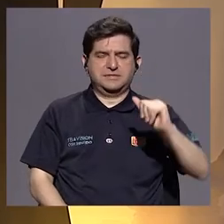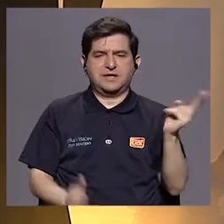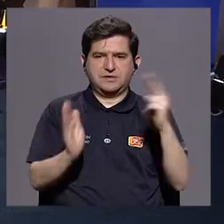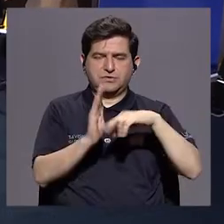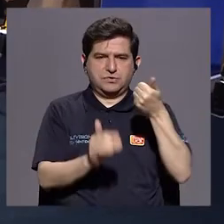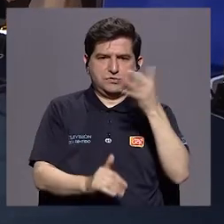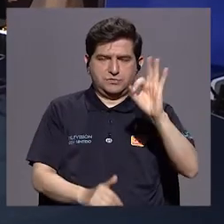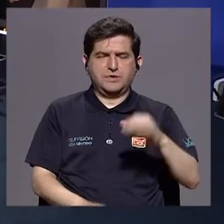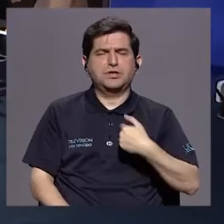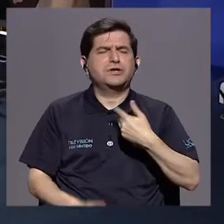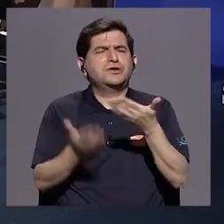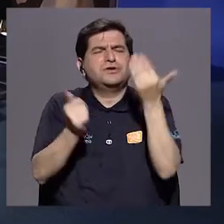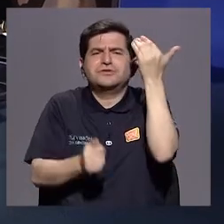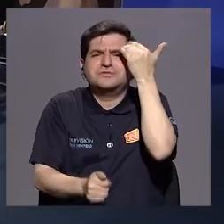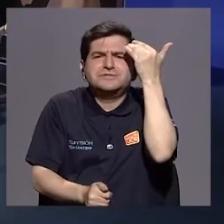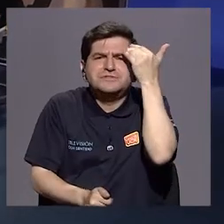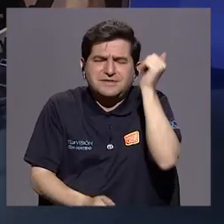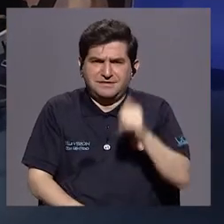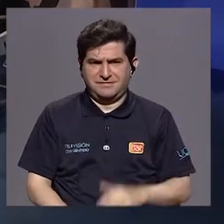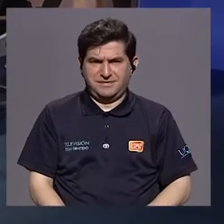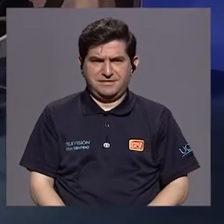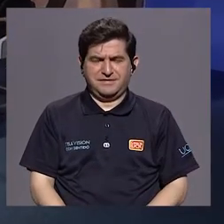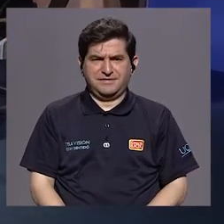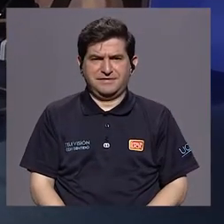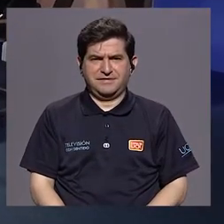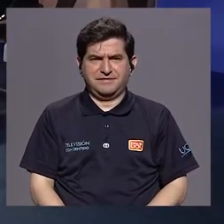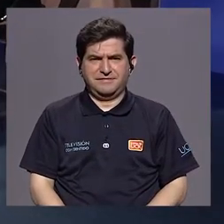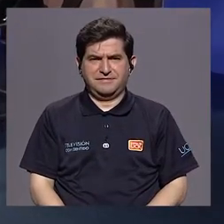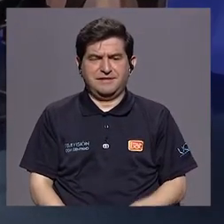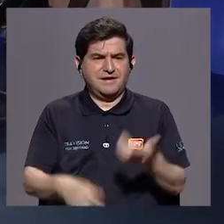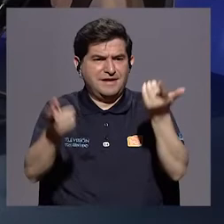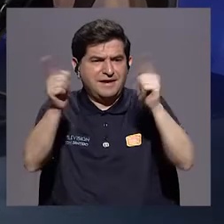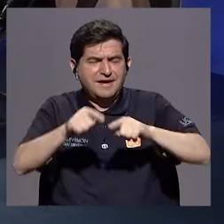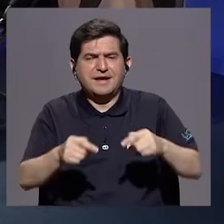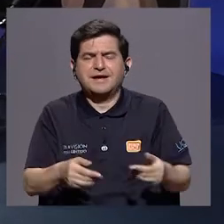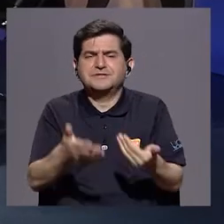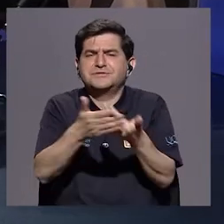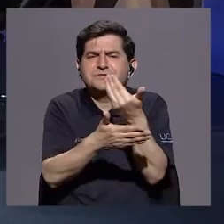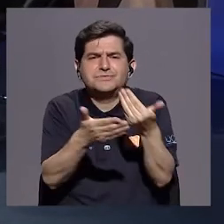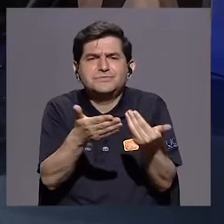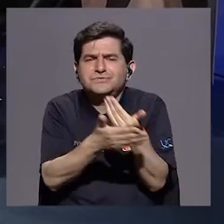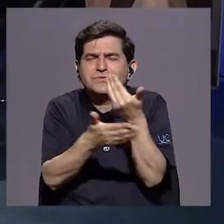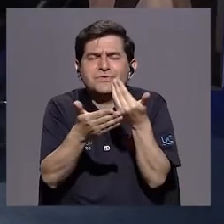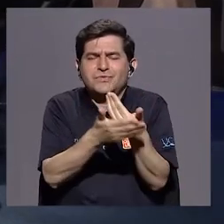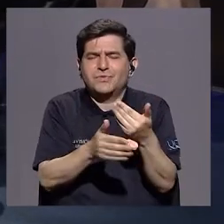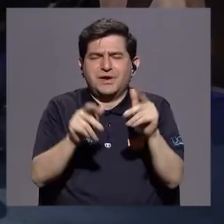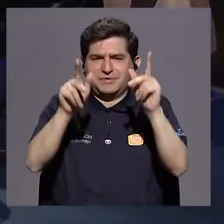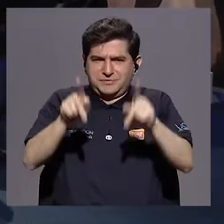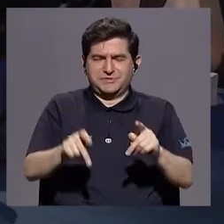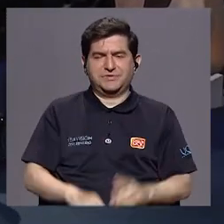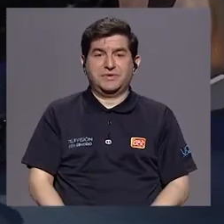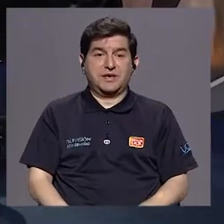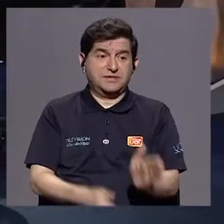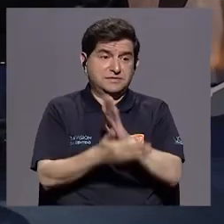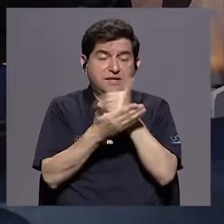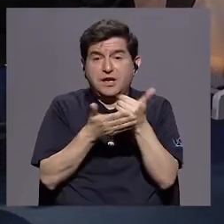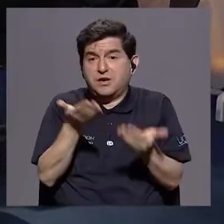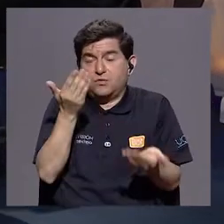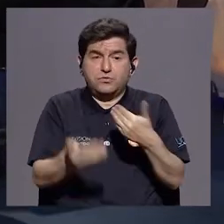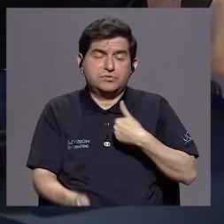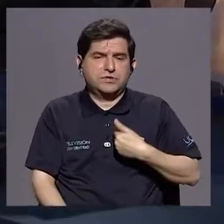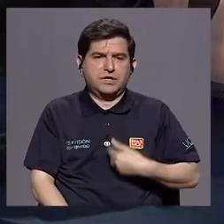también me gustaría entonces conocer sobre los los nuevos un mesías que hay gente que tiene